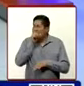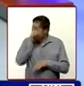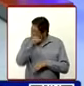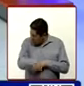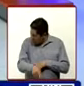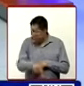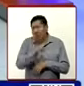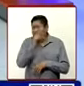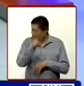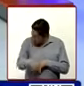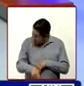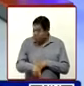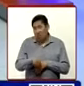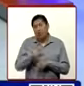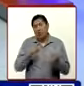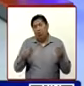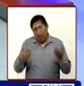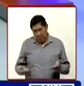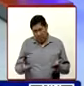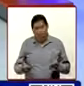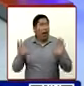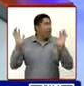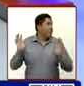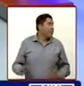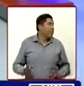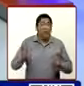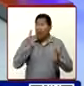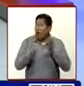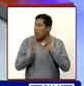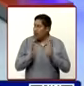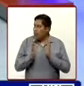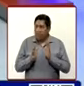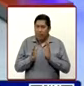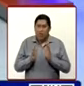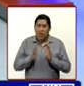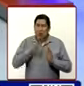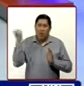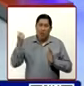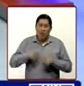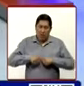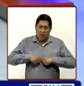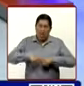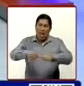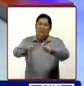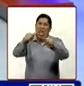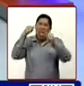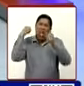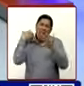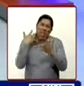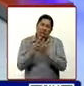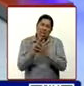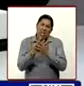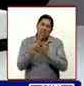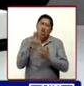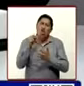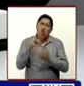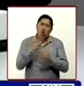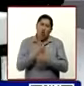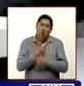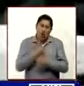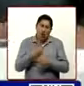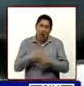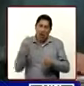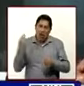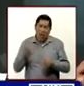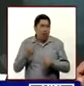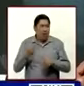Por supuesto. Te aseguro que van a aparecer. A ver, se habla de cadena perpetua en este proyecto. Se habla de condenas sumatorias.